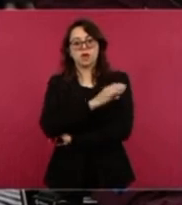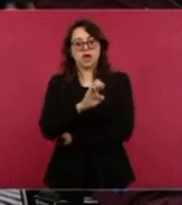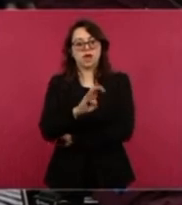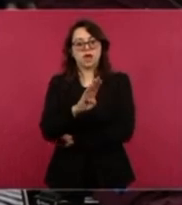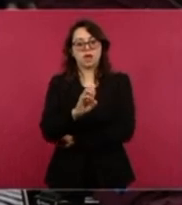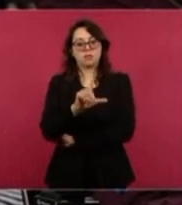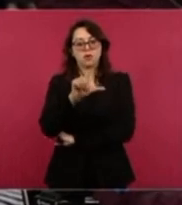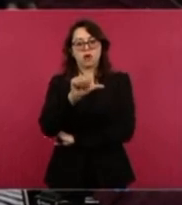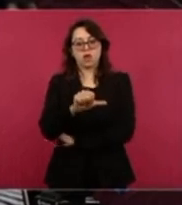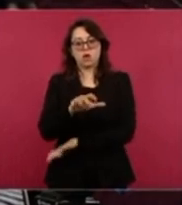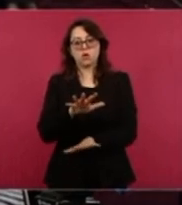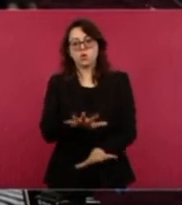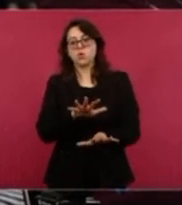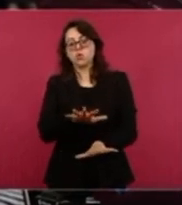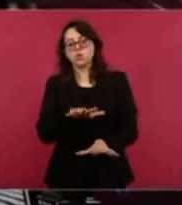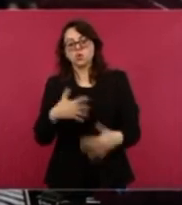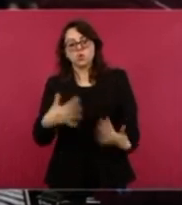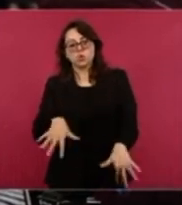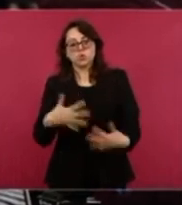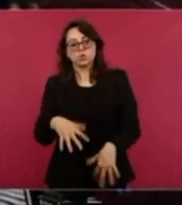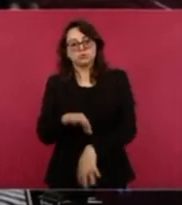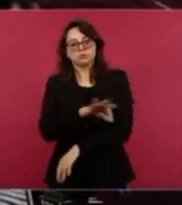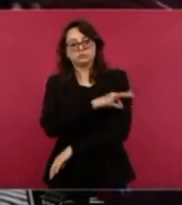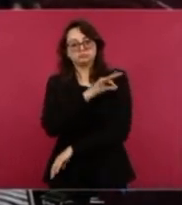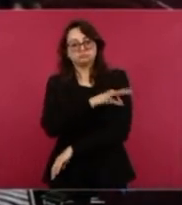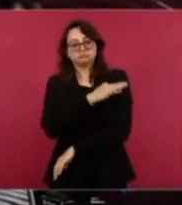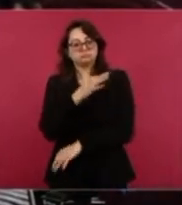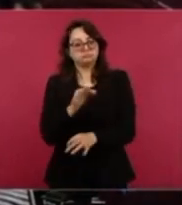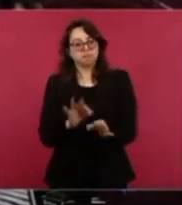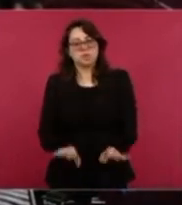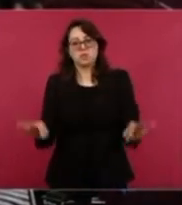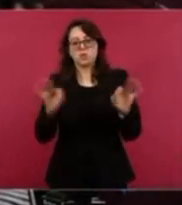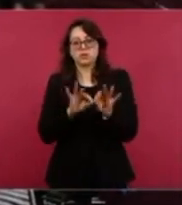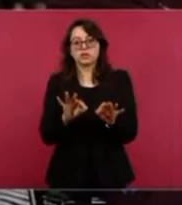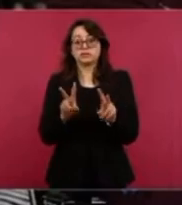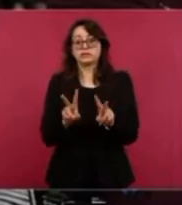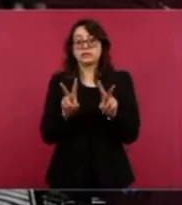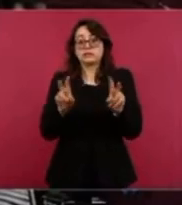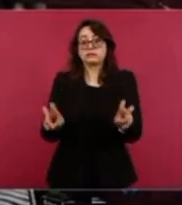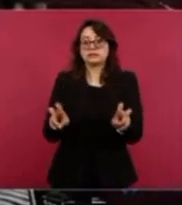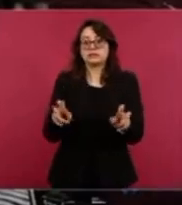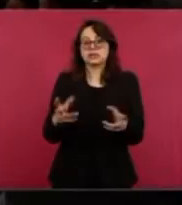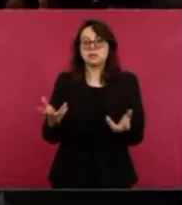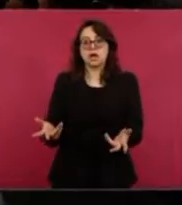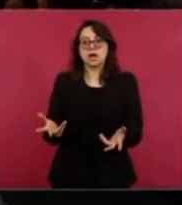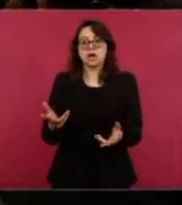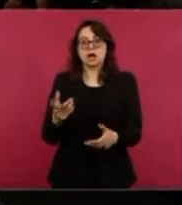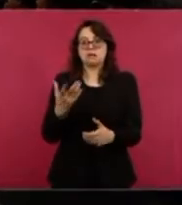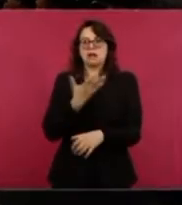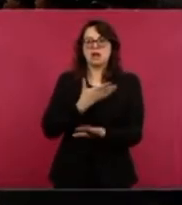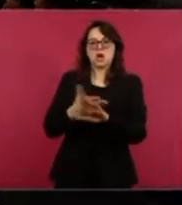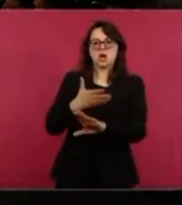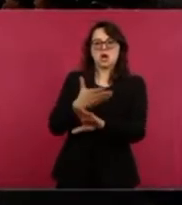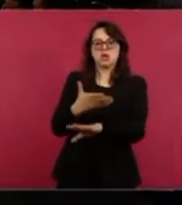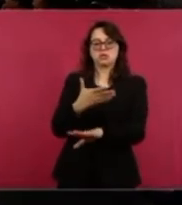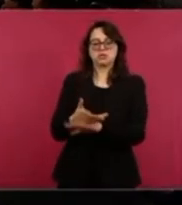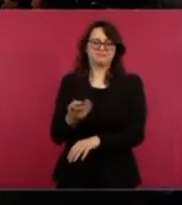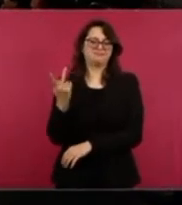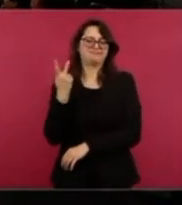Mundial de la Salud, sabemos que son conflictos sí, políticos y que no tienen nada que ver con el tema científico. Sí. Y finalmente, señor